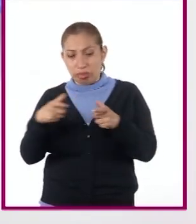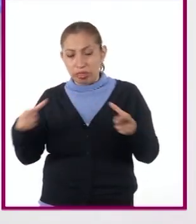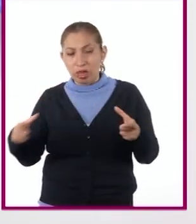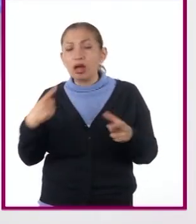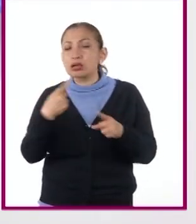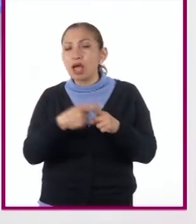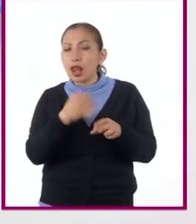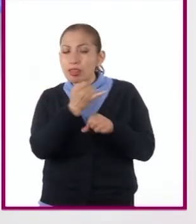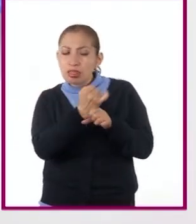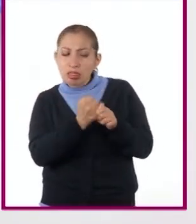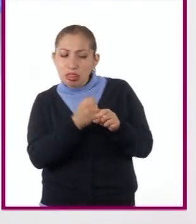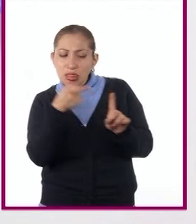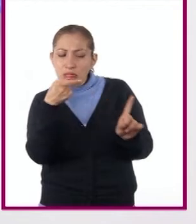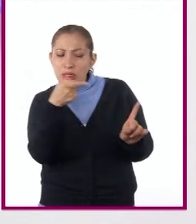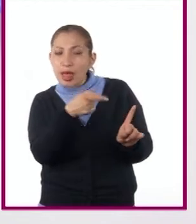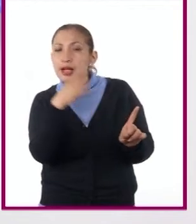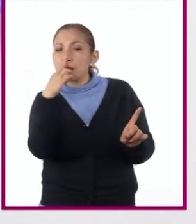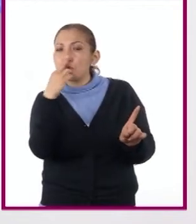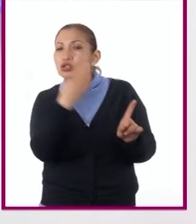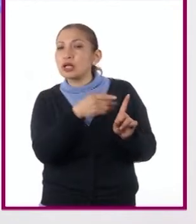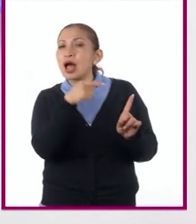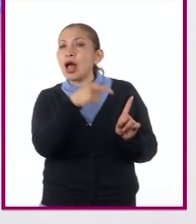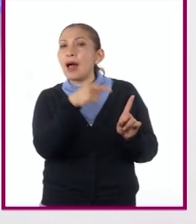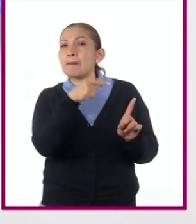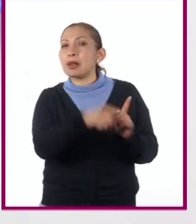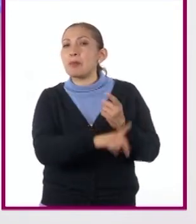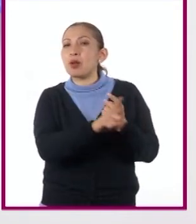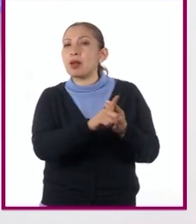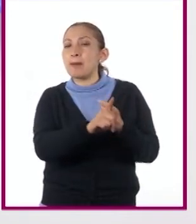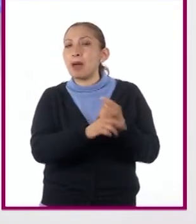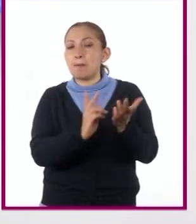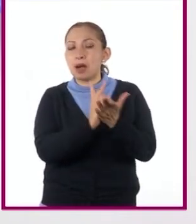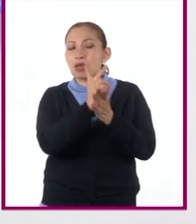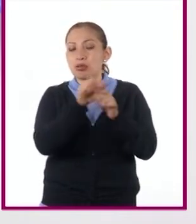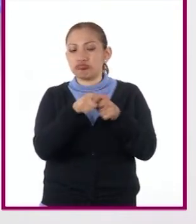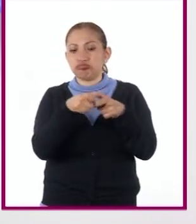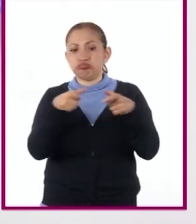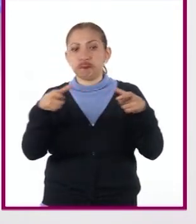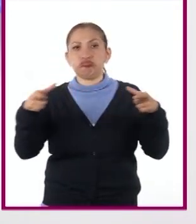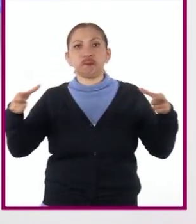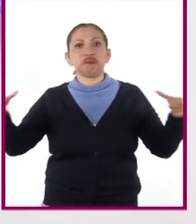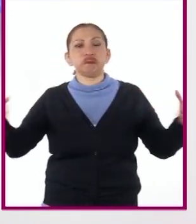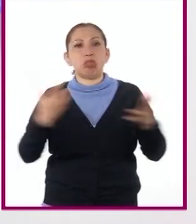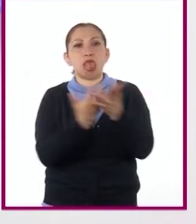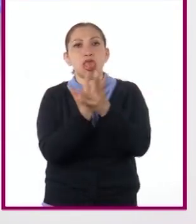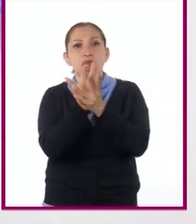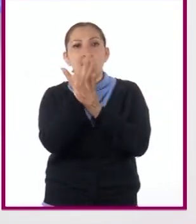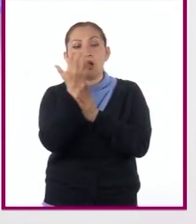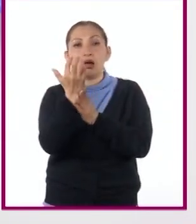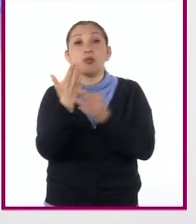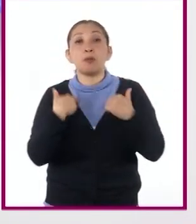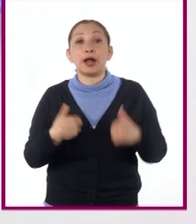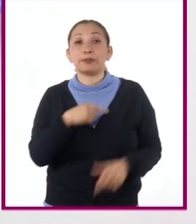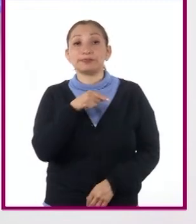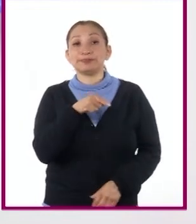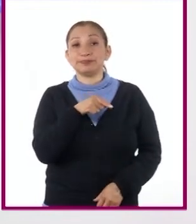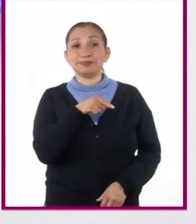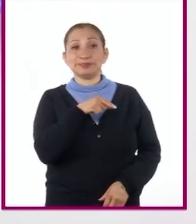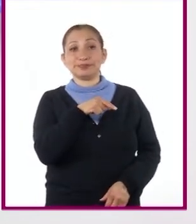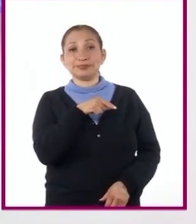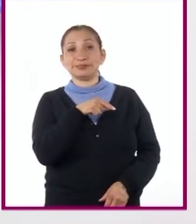las investigaciones como responsable de este problema? Así es, al ser humano.